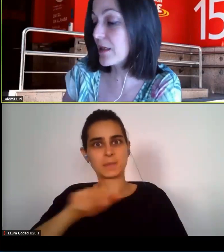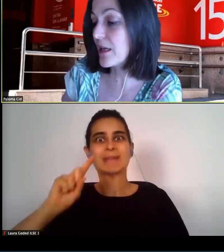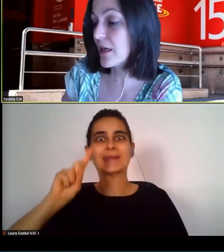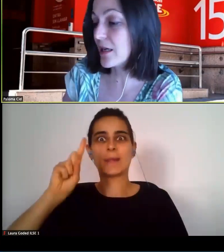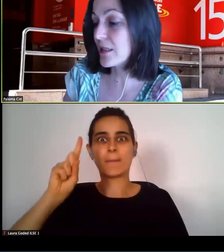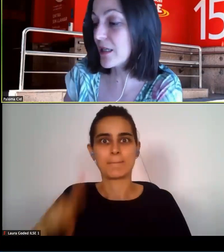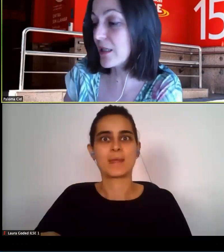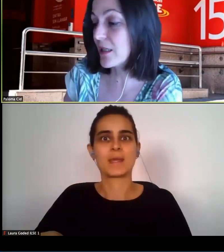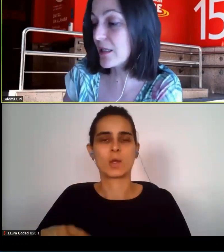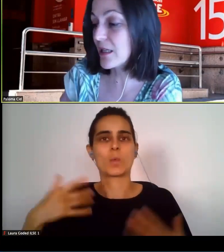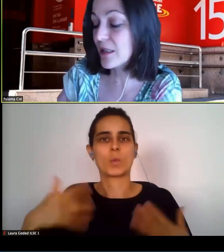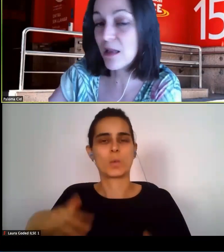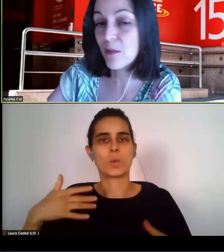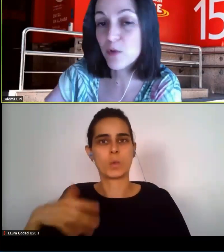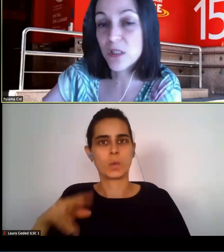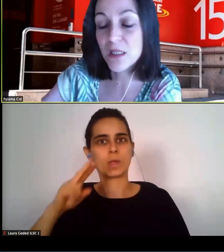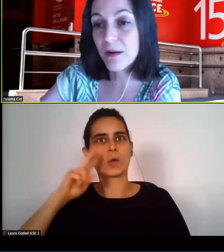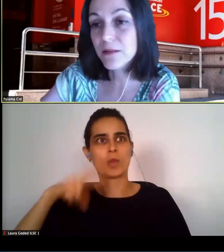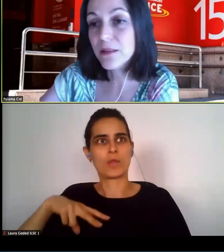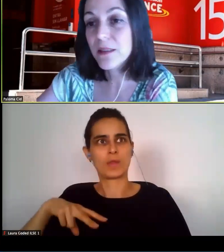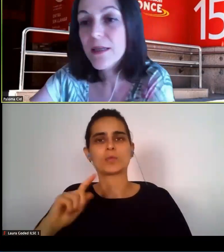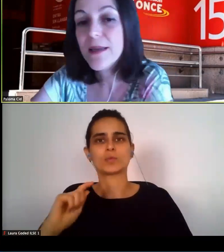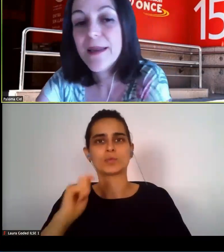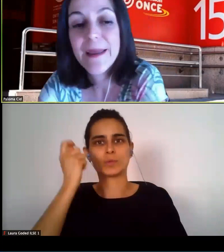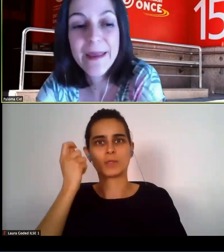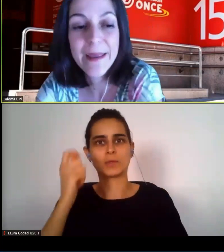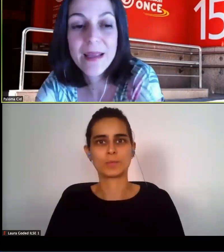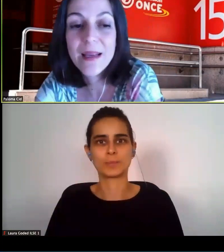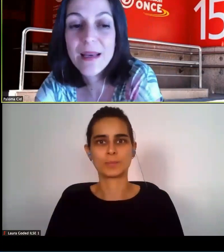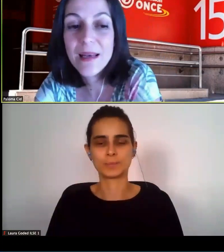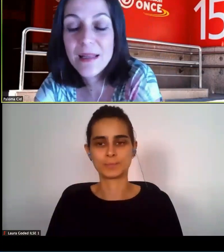la siguiente diapositiva,